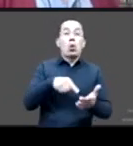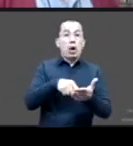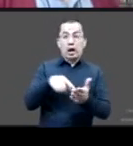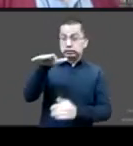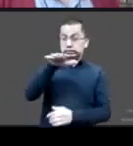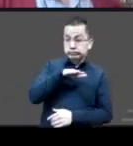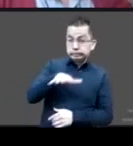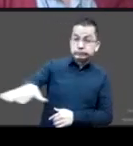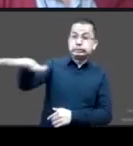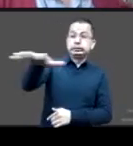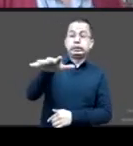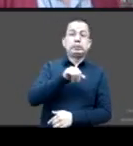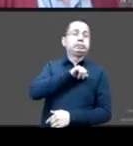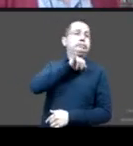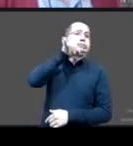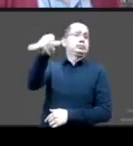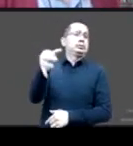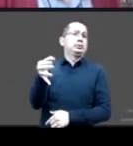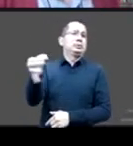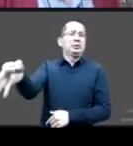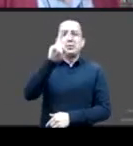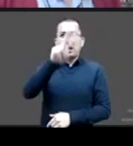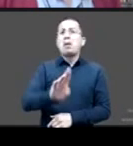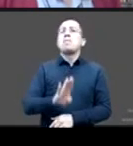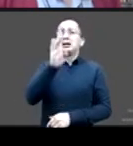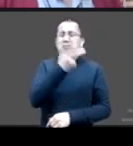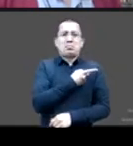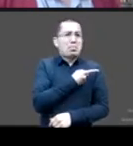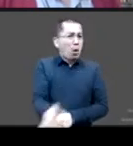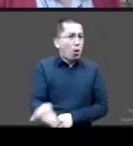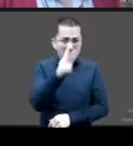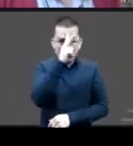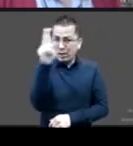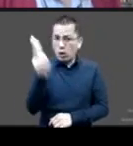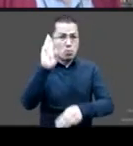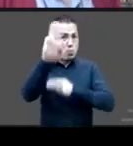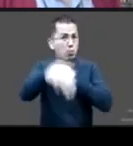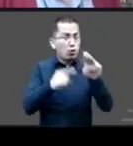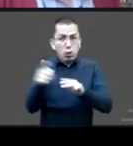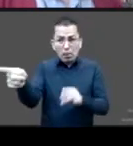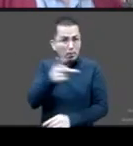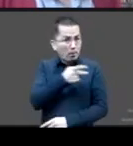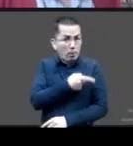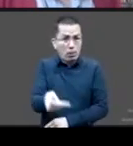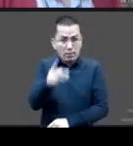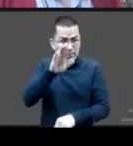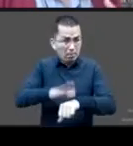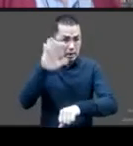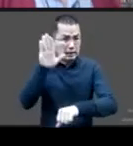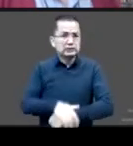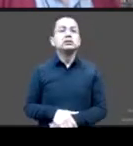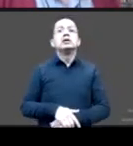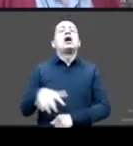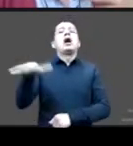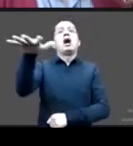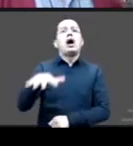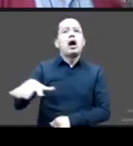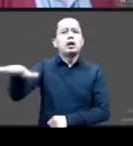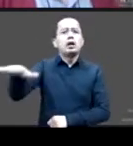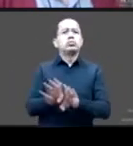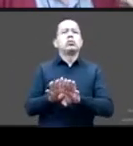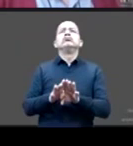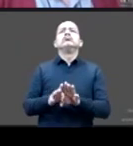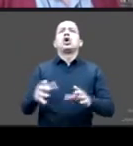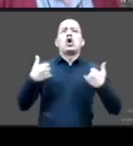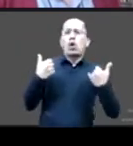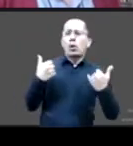el litoral pacífico, caucano de Colombia, están invitando a los estudiantes a mantener contacto con ellos y a no irse